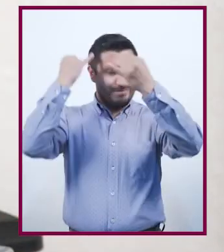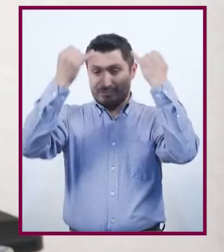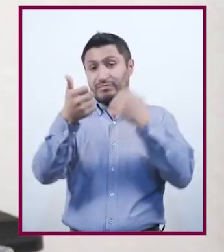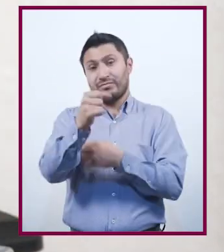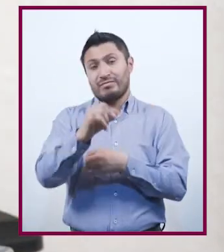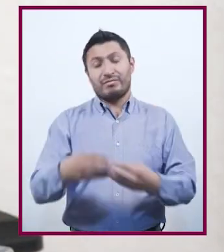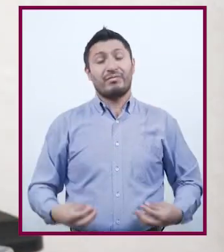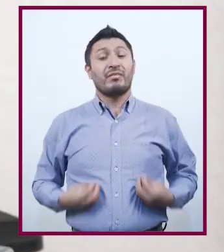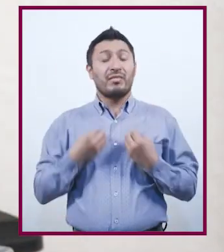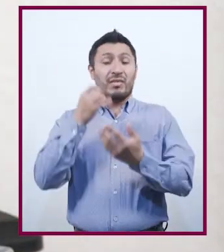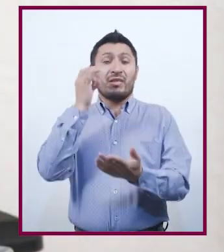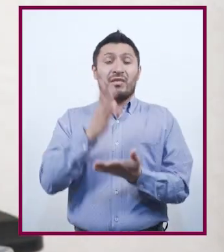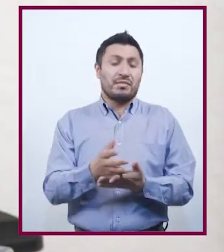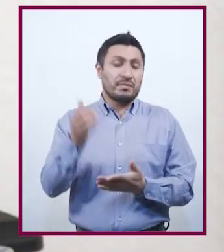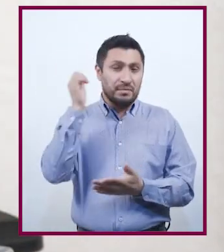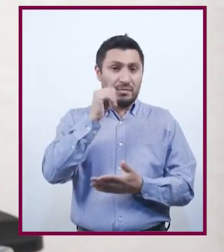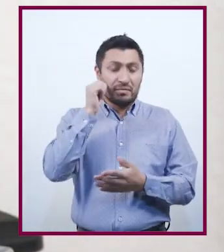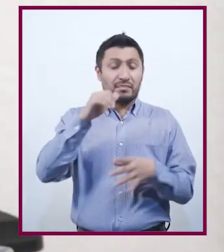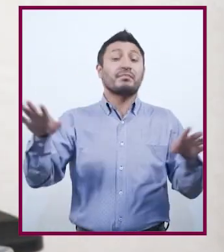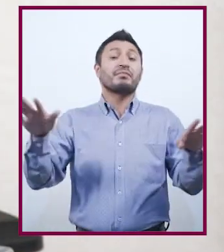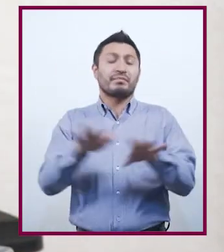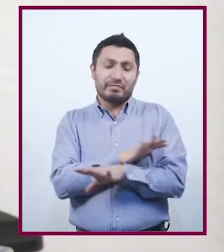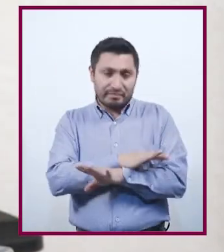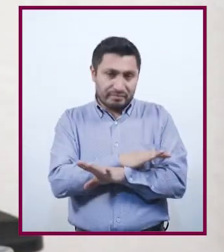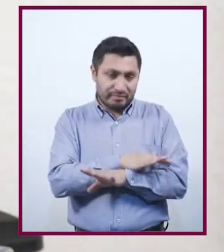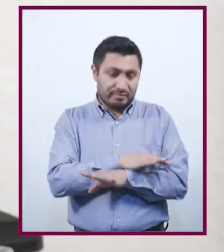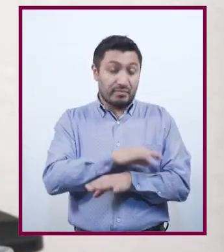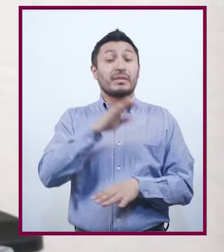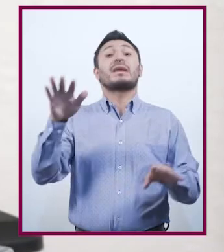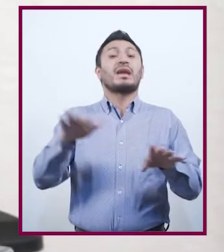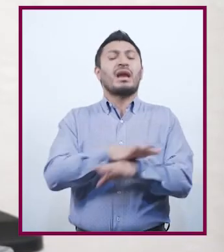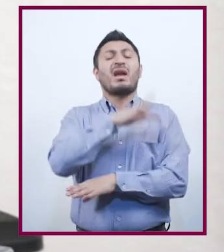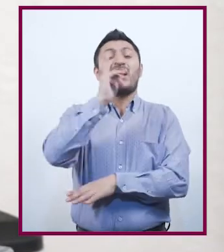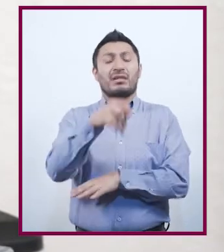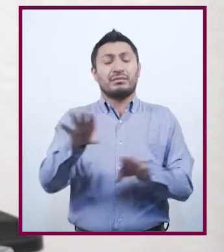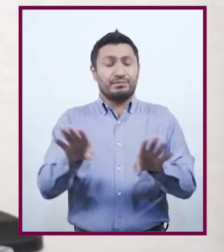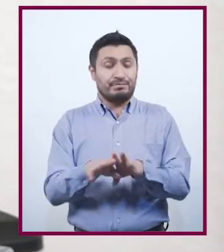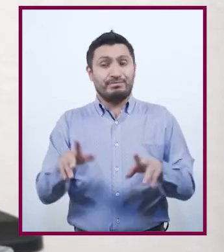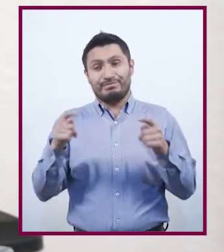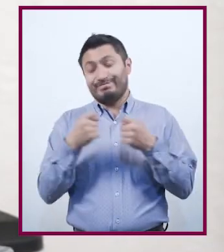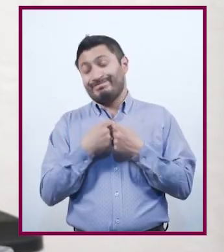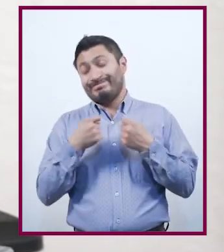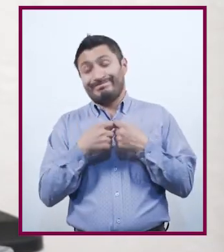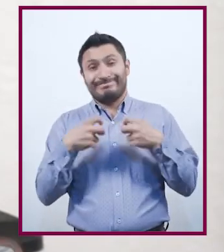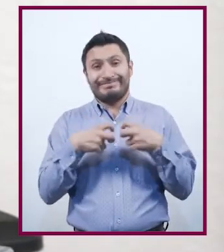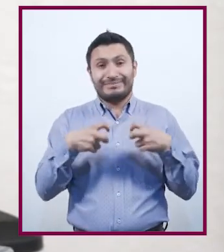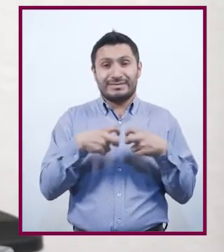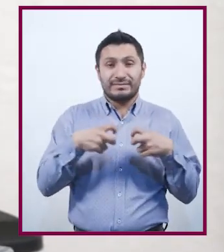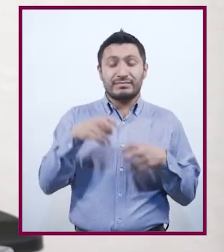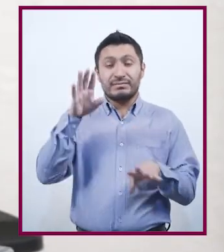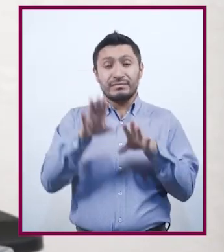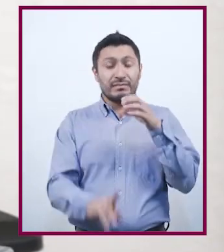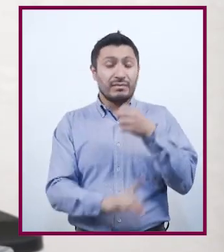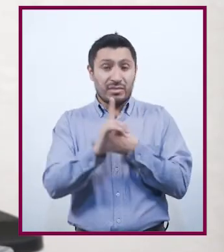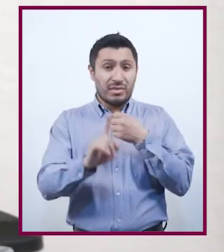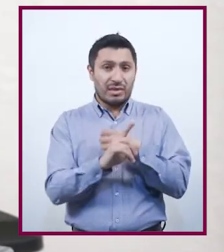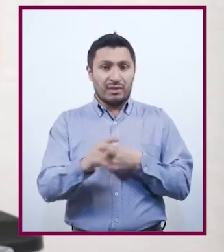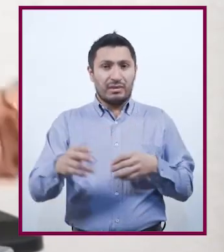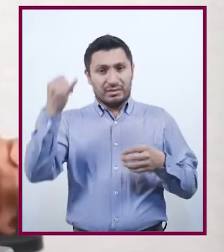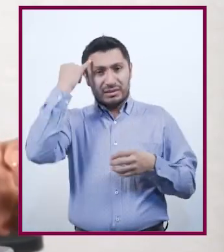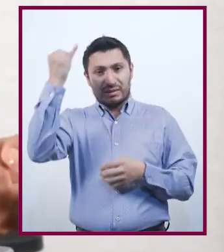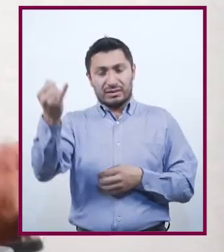única constante es el cambio. Y los cambios implican tensiones. Y también a veces conflictos entre visiones y